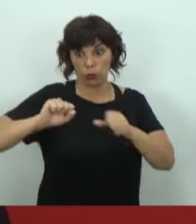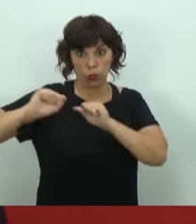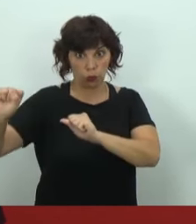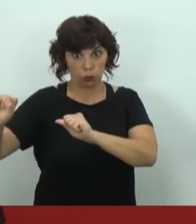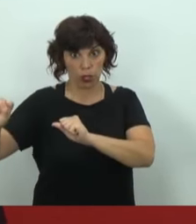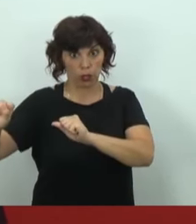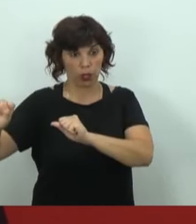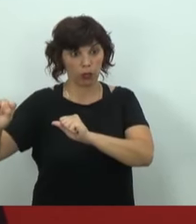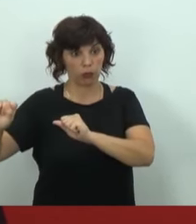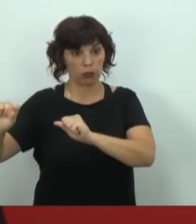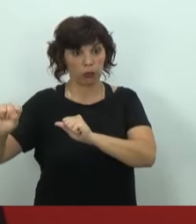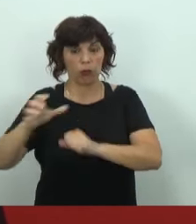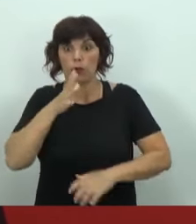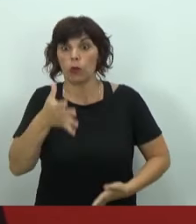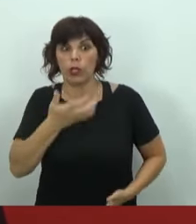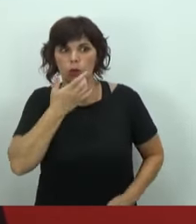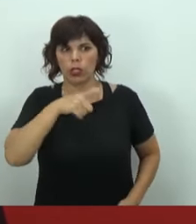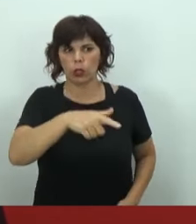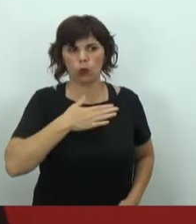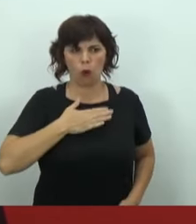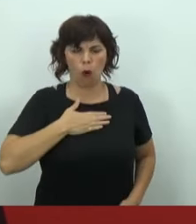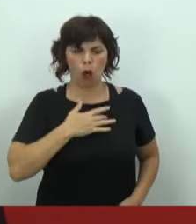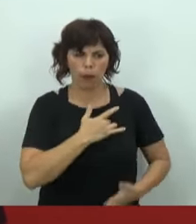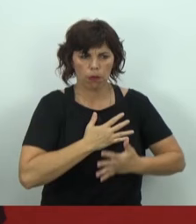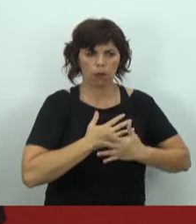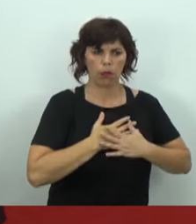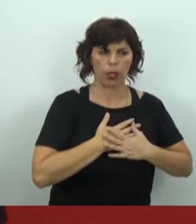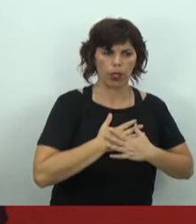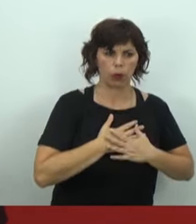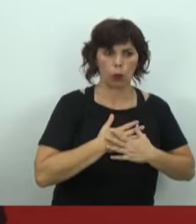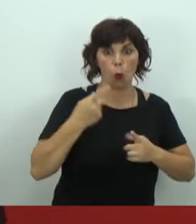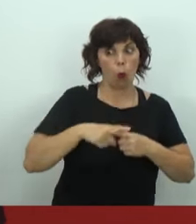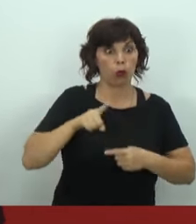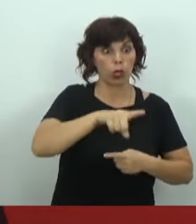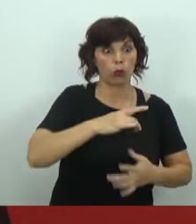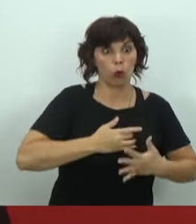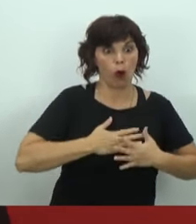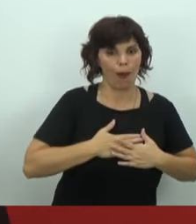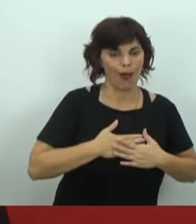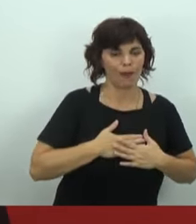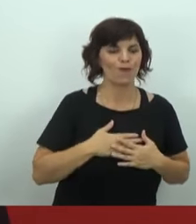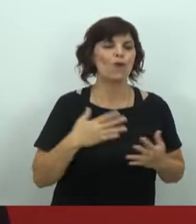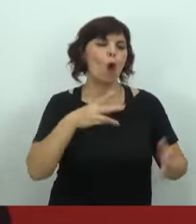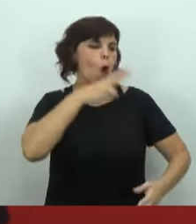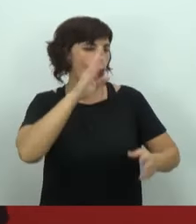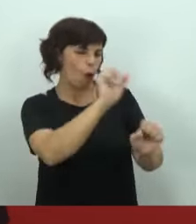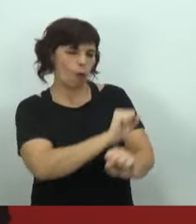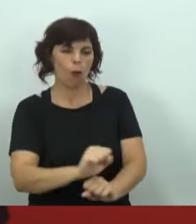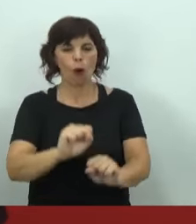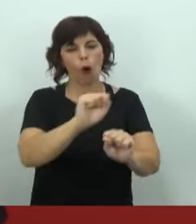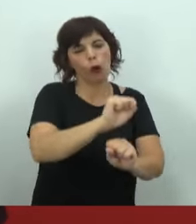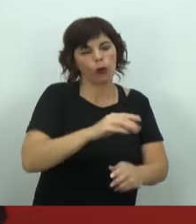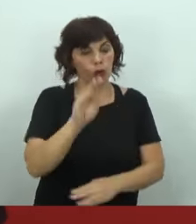Porque lo que se aprecia se protege, se cuida. Lo